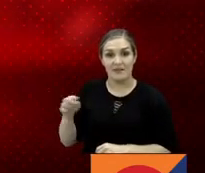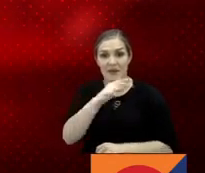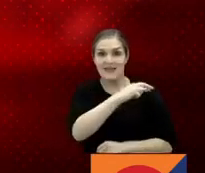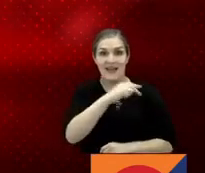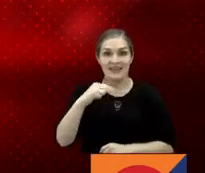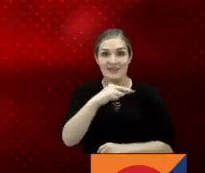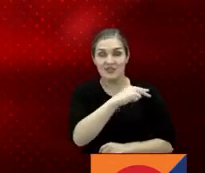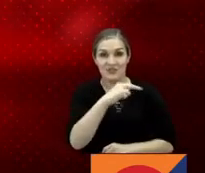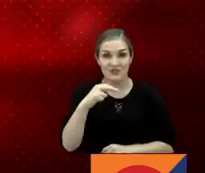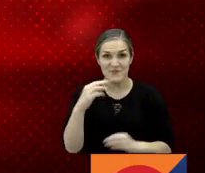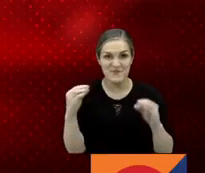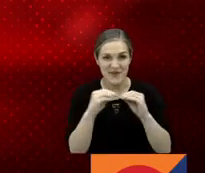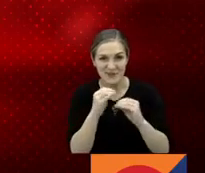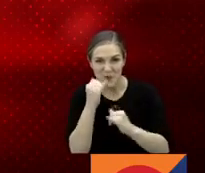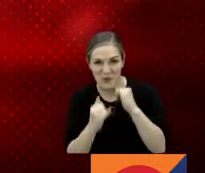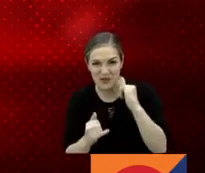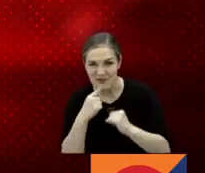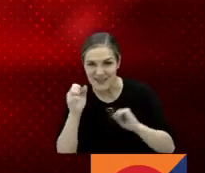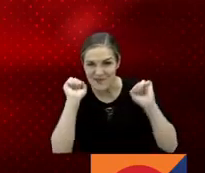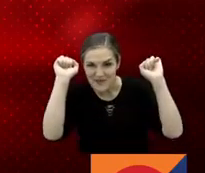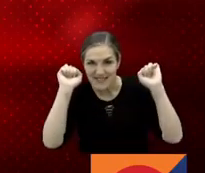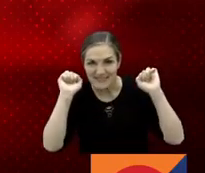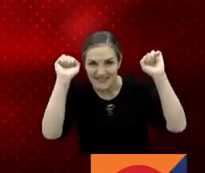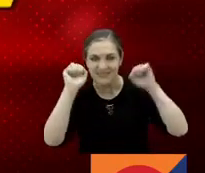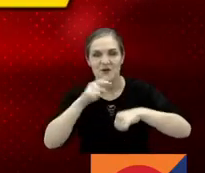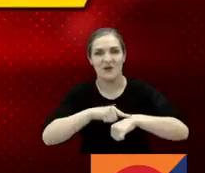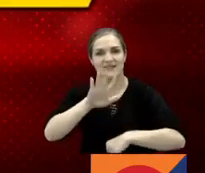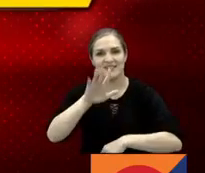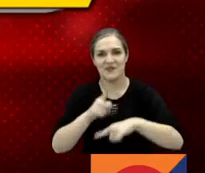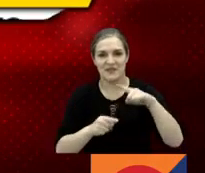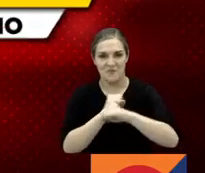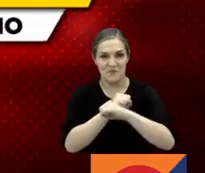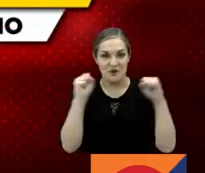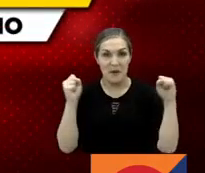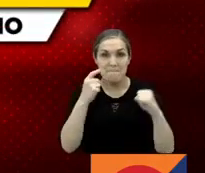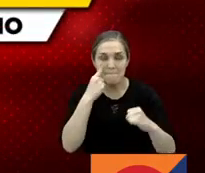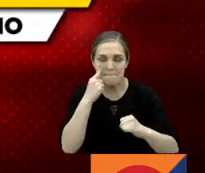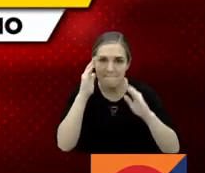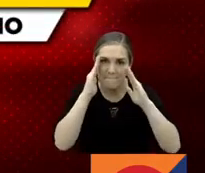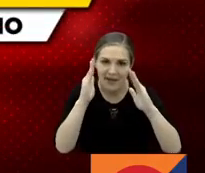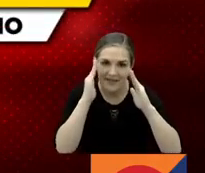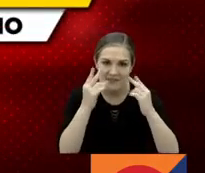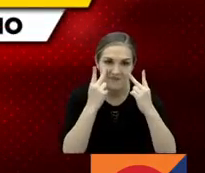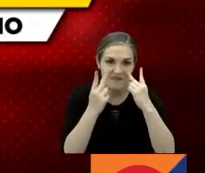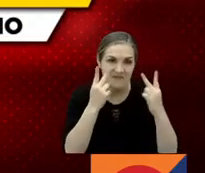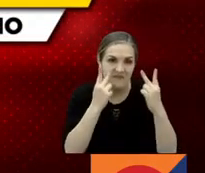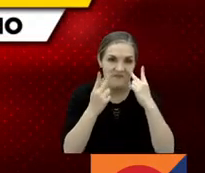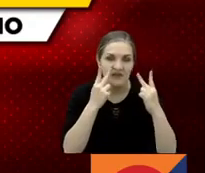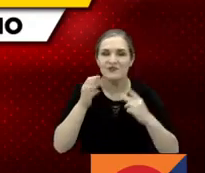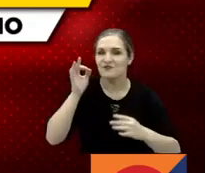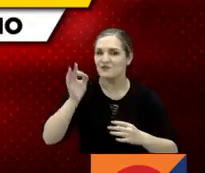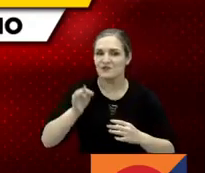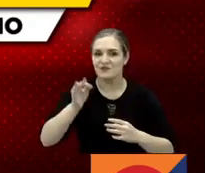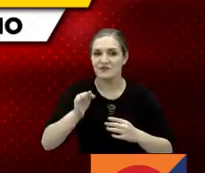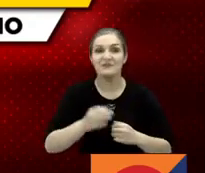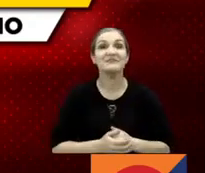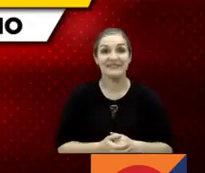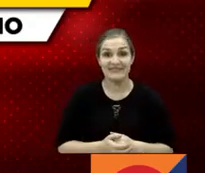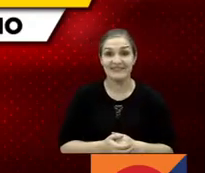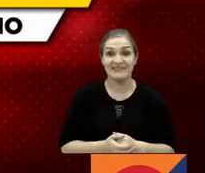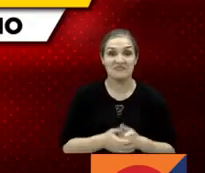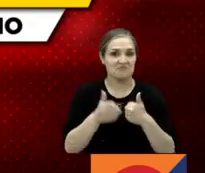el que les hablamos, Luis Javier Mosquera en pesas a las 5:30 de la mañana, para que estemos todos muy atentos y sintonizados con todo lo que va a pasar, y por